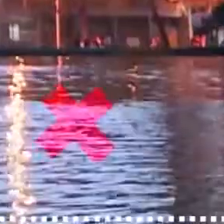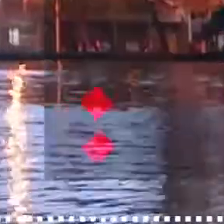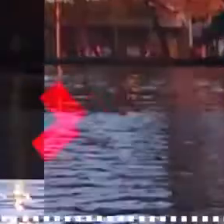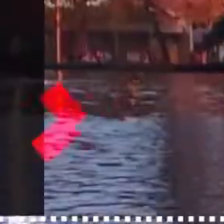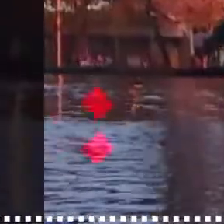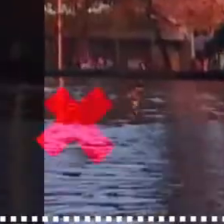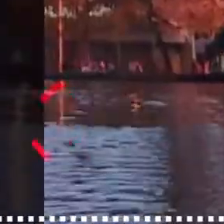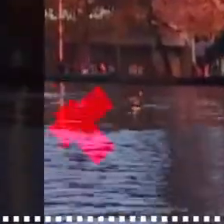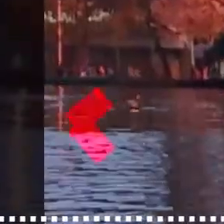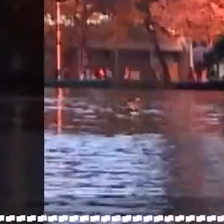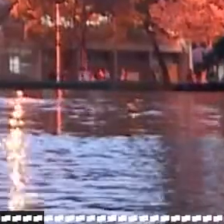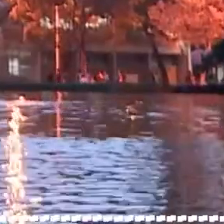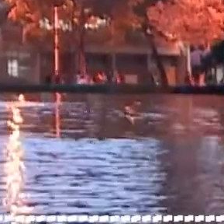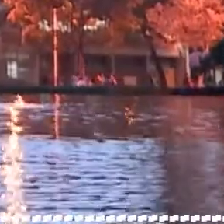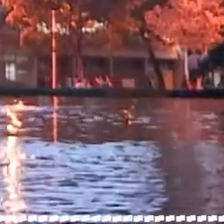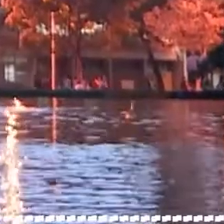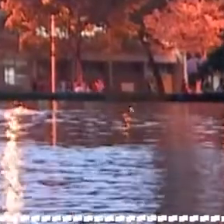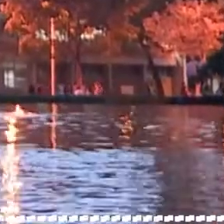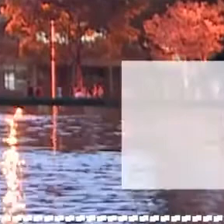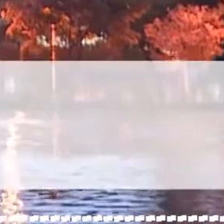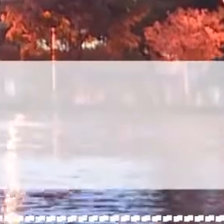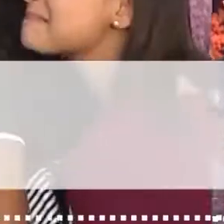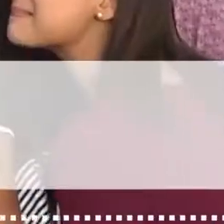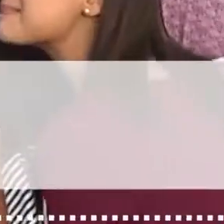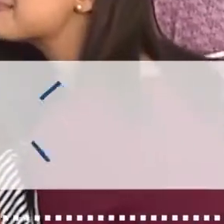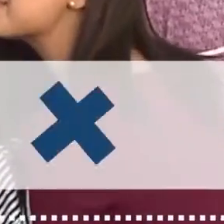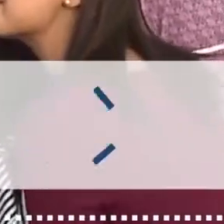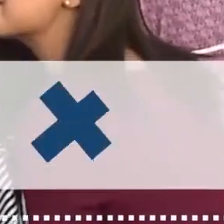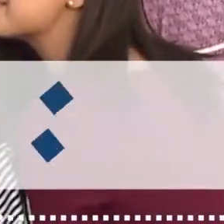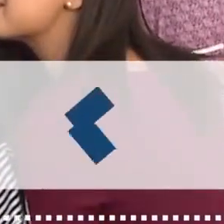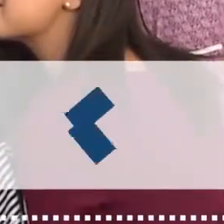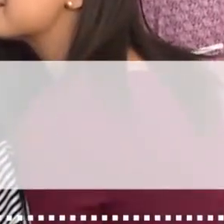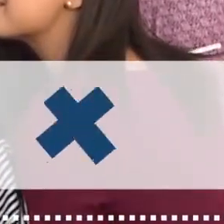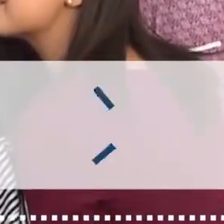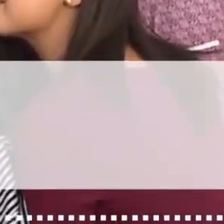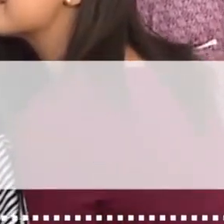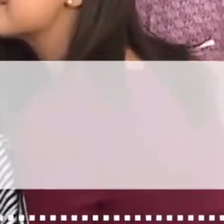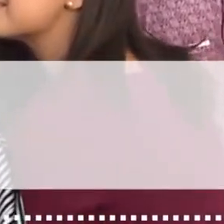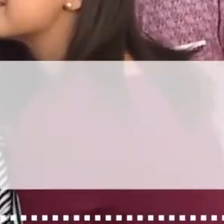Por una universidad más incluyente e innovadora.